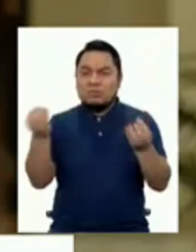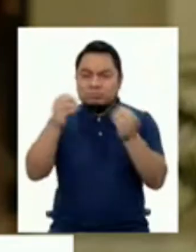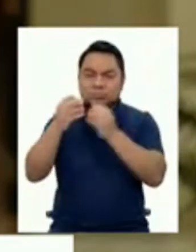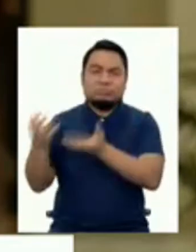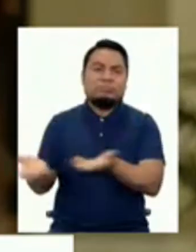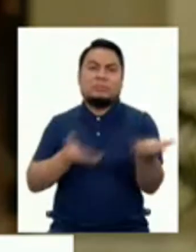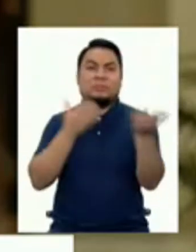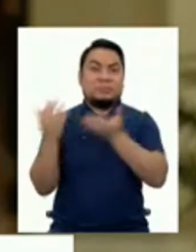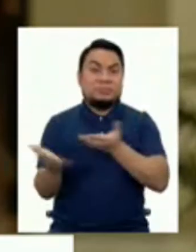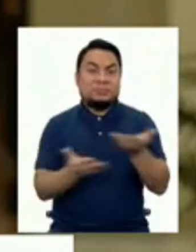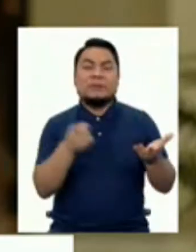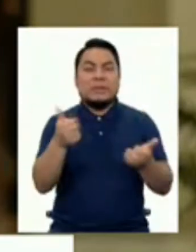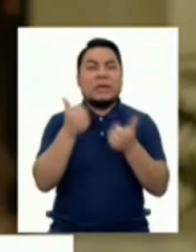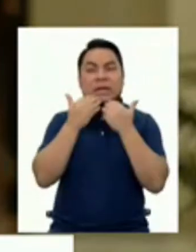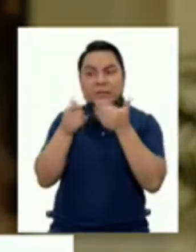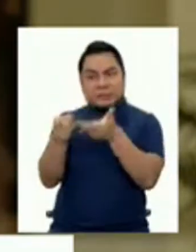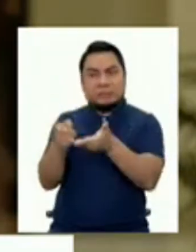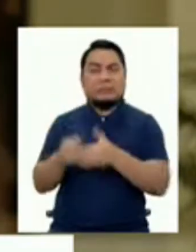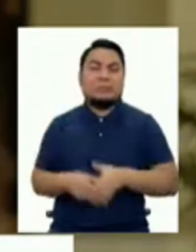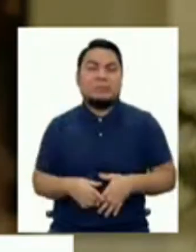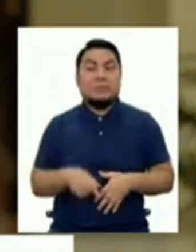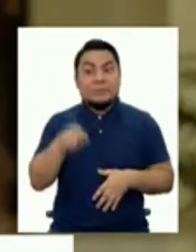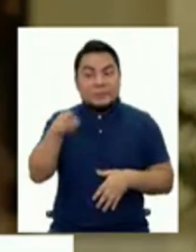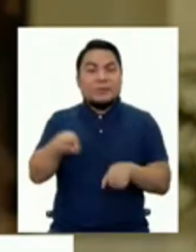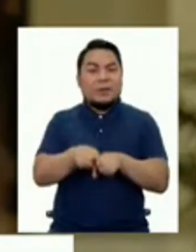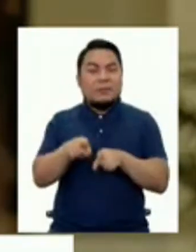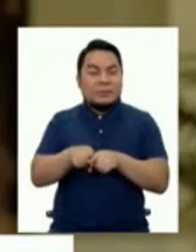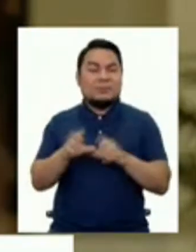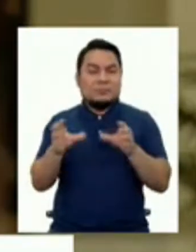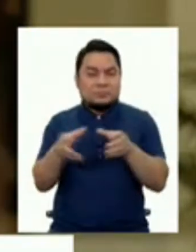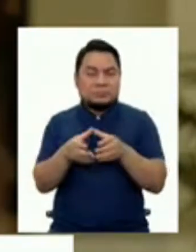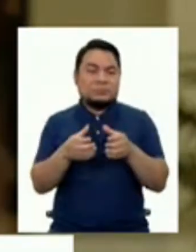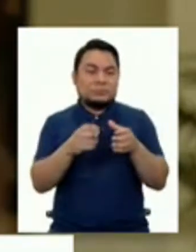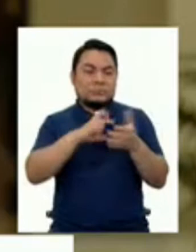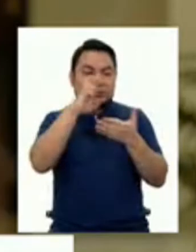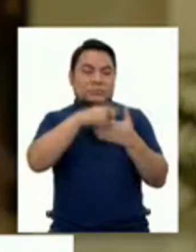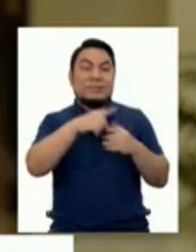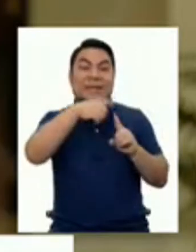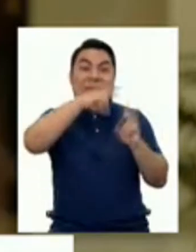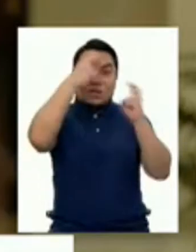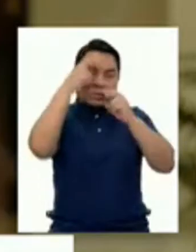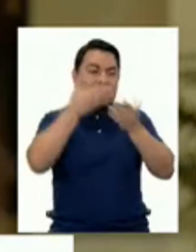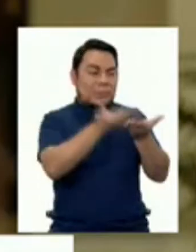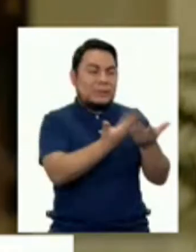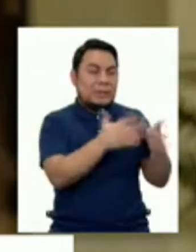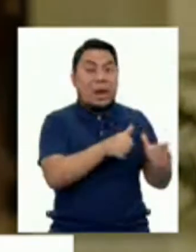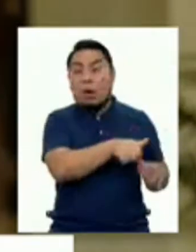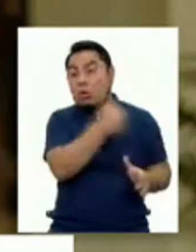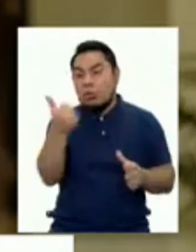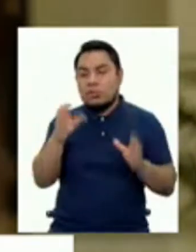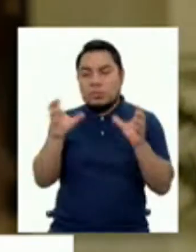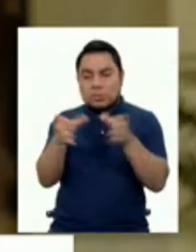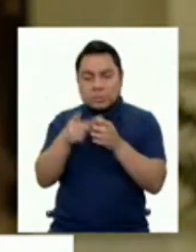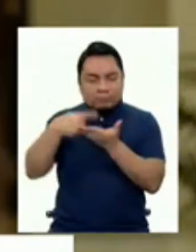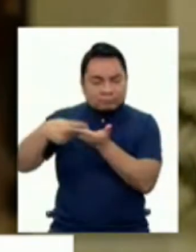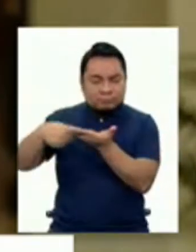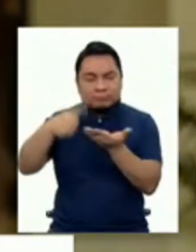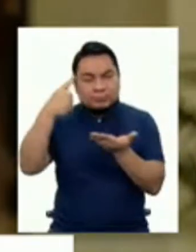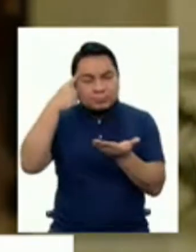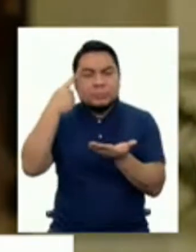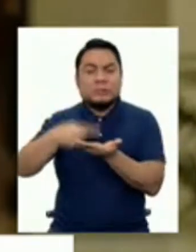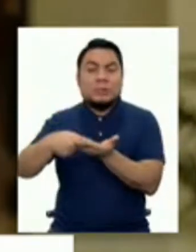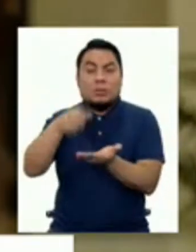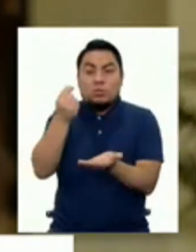momentos difíciles. También ya salió el FAE Turismo y está en proceso de análisis y de